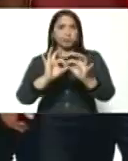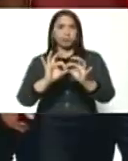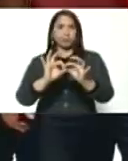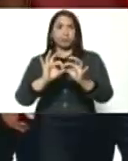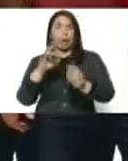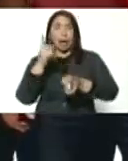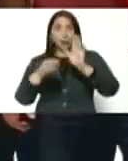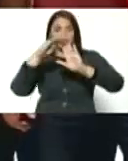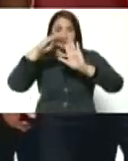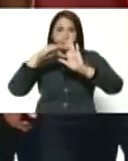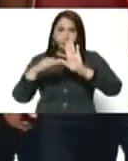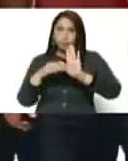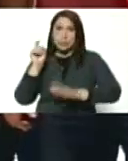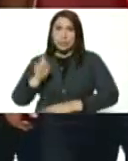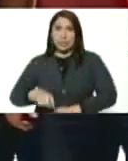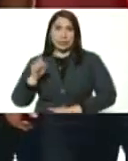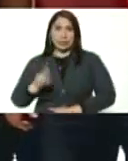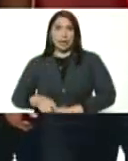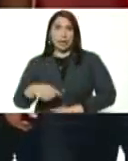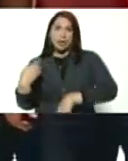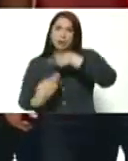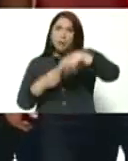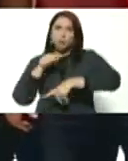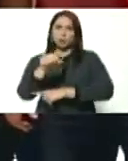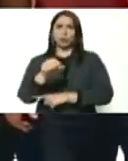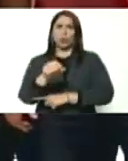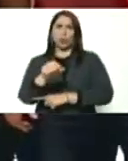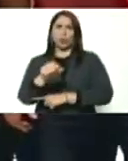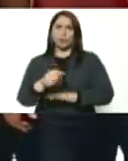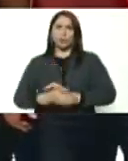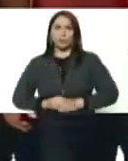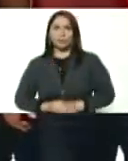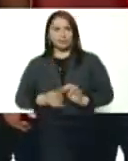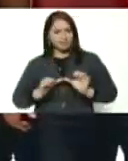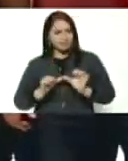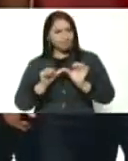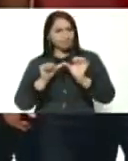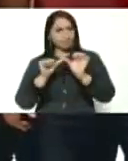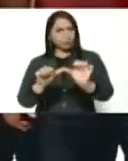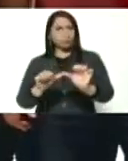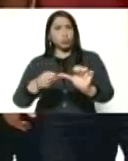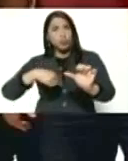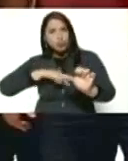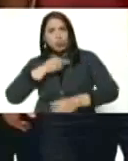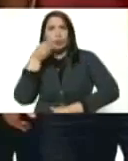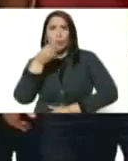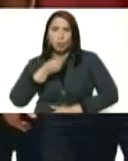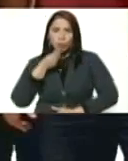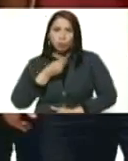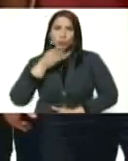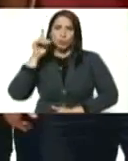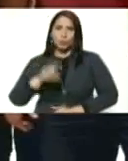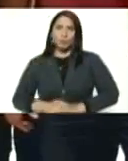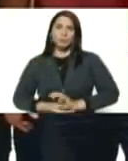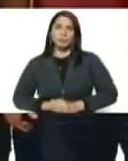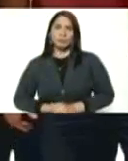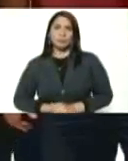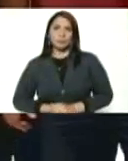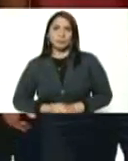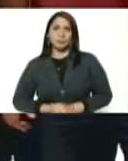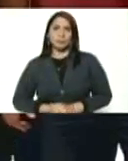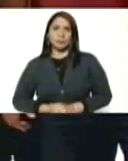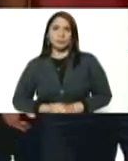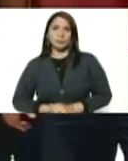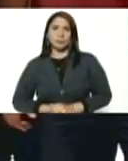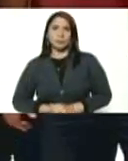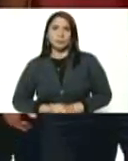condiciones necesarias para que esta revolución se haga irreversible. Allí nuestra juventud, allí los que vienen detrás tienen un